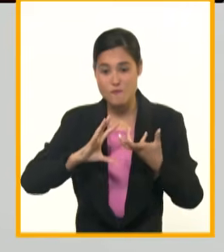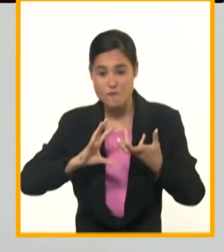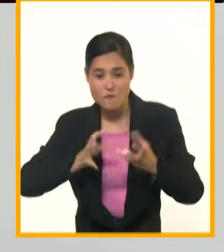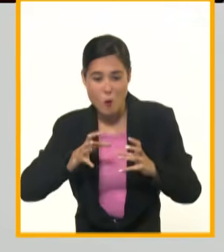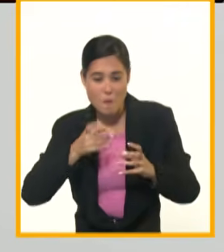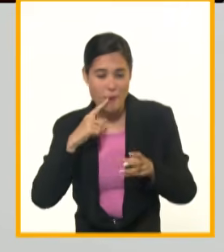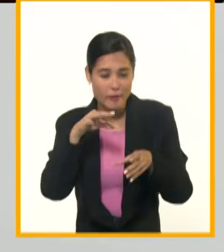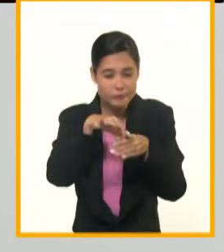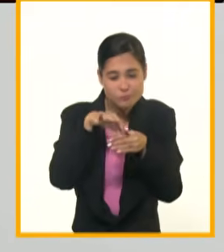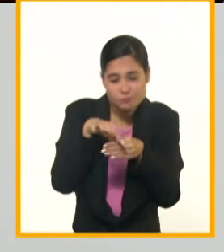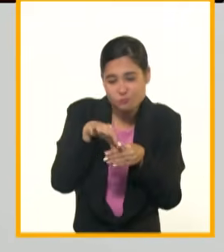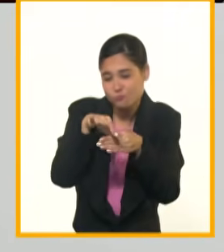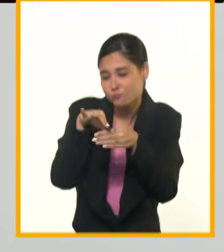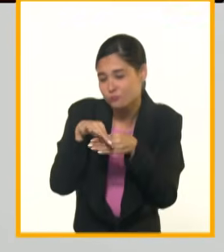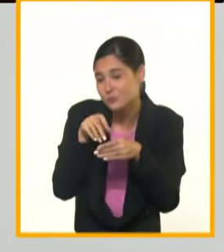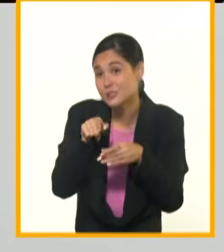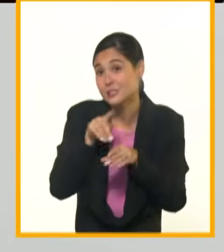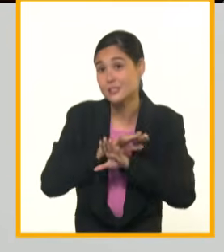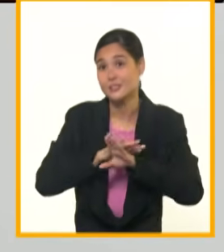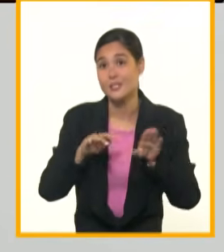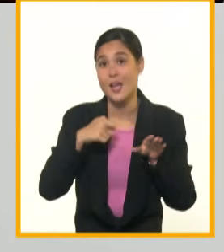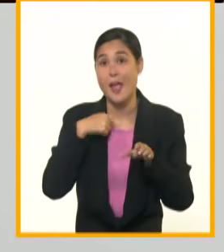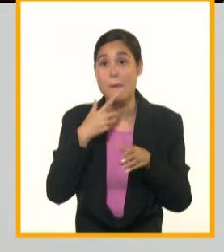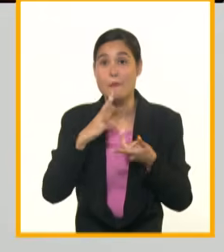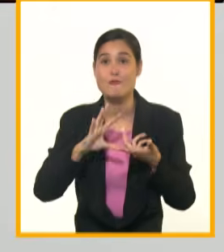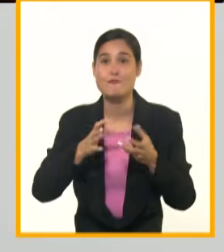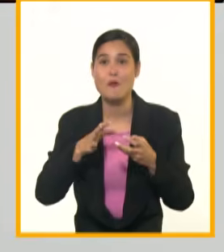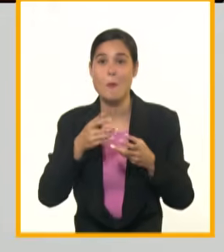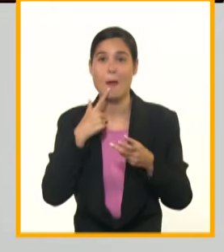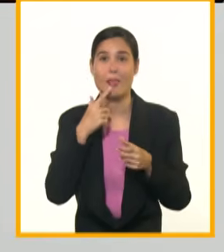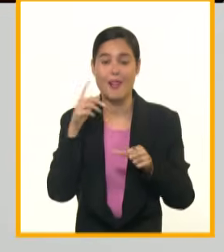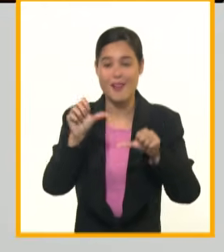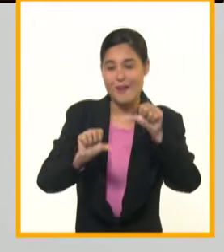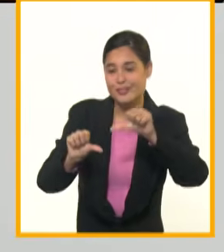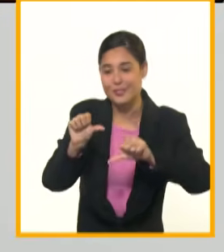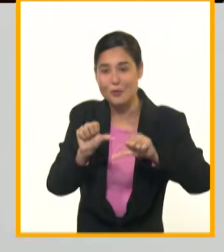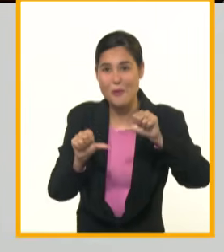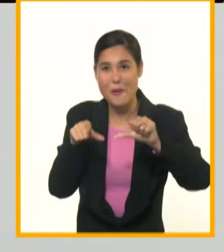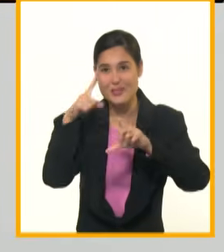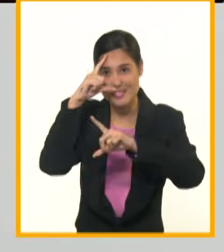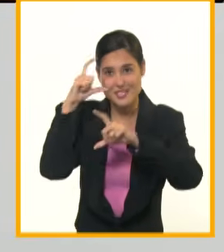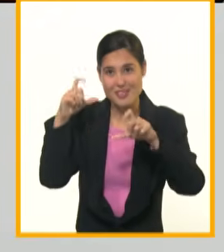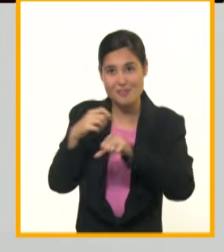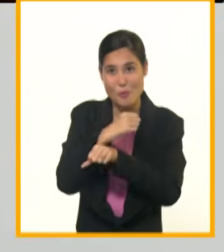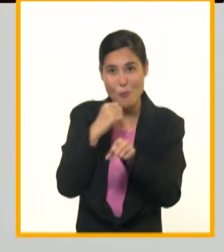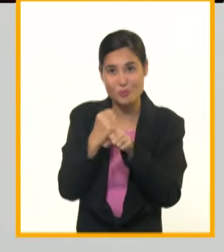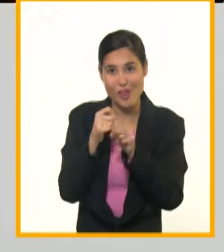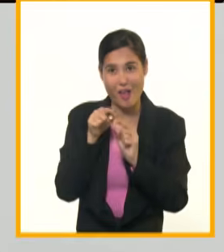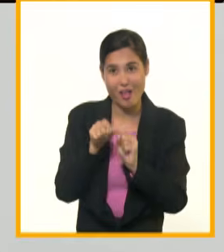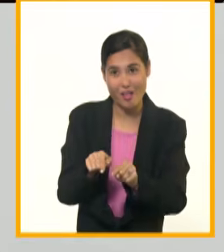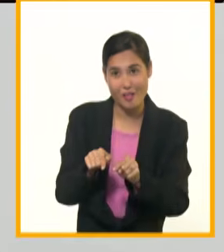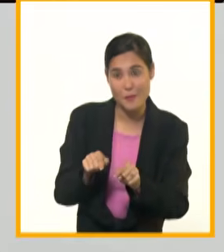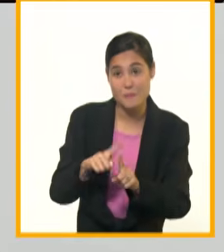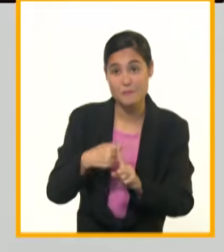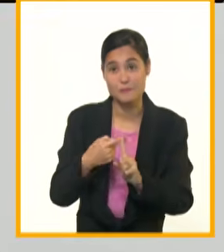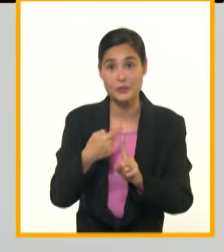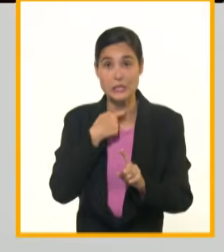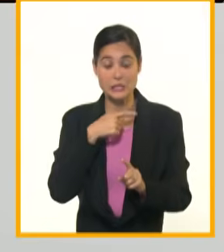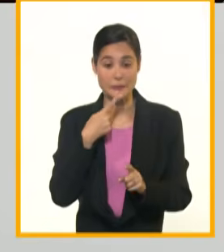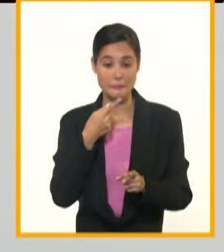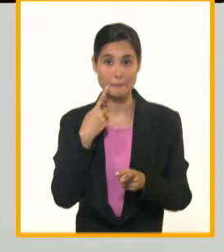productores, se debe también a la aplicación de muchos bioproductos, a la aplicación de la ciencia, de la implementación de muchos de los